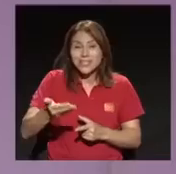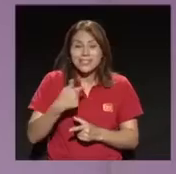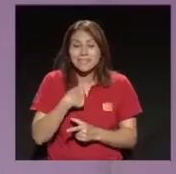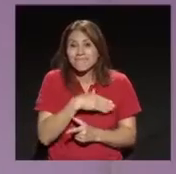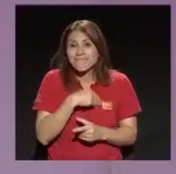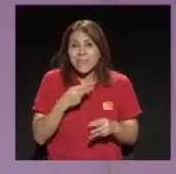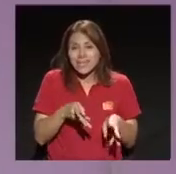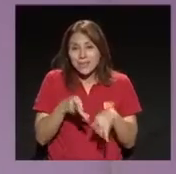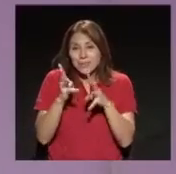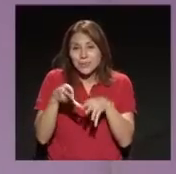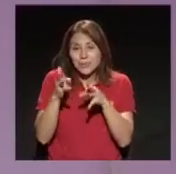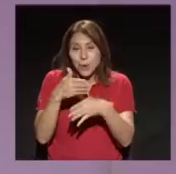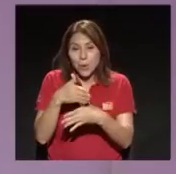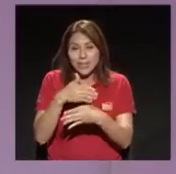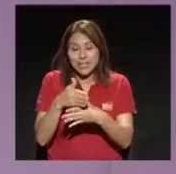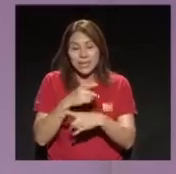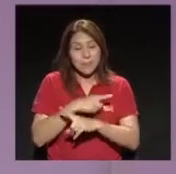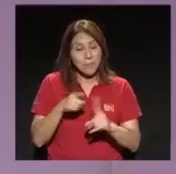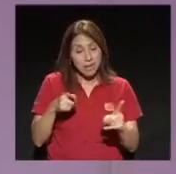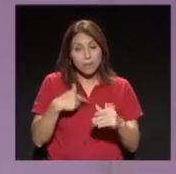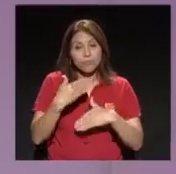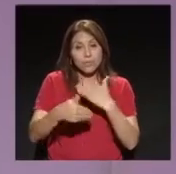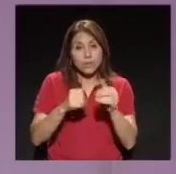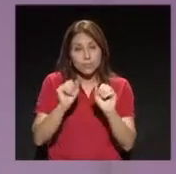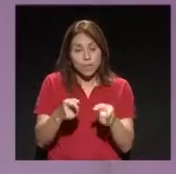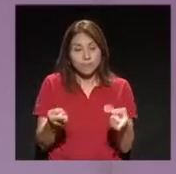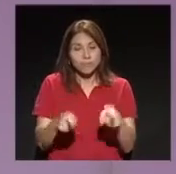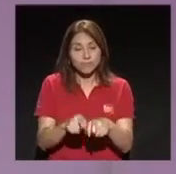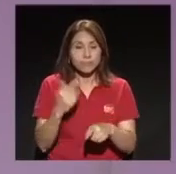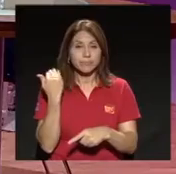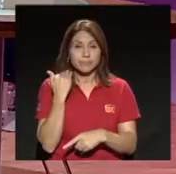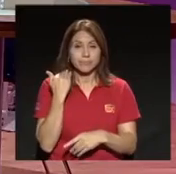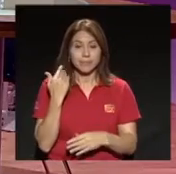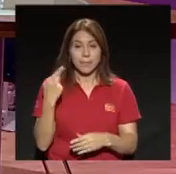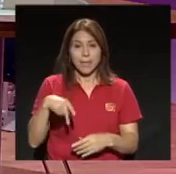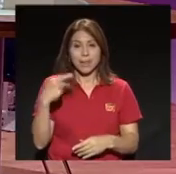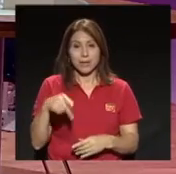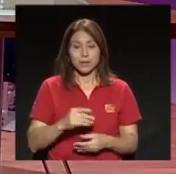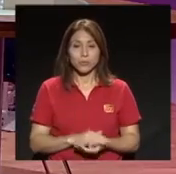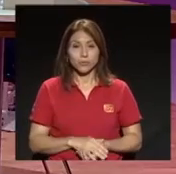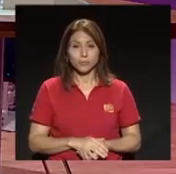con ese tipo de comportamientos pues resulta peligroso, ¿verdad?